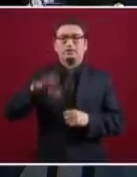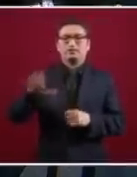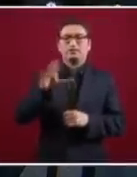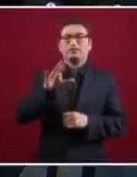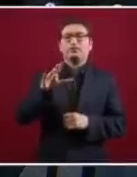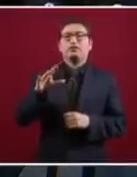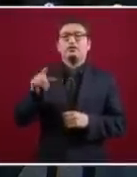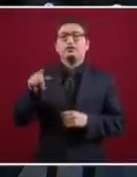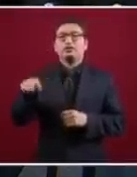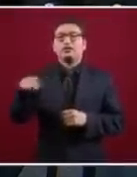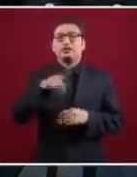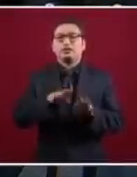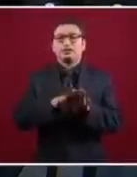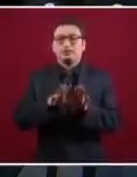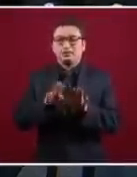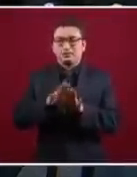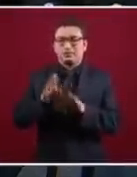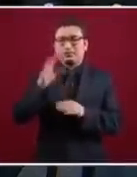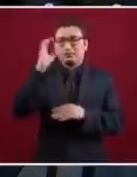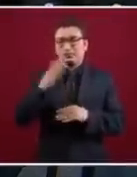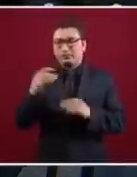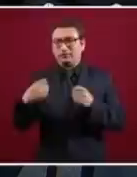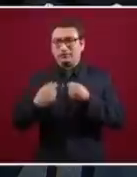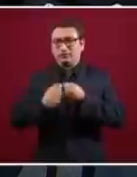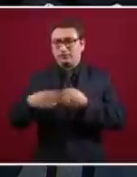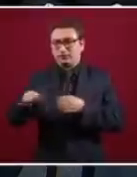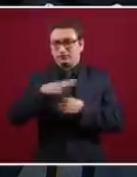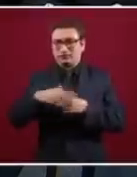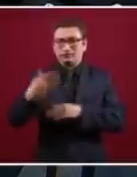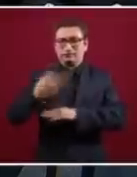en la caseta a la entrada de culiacán